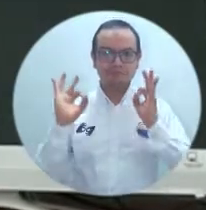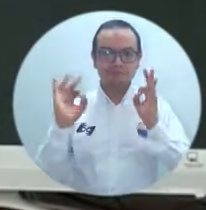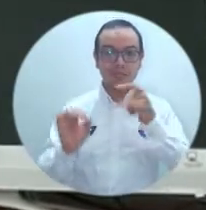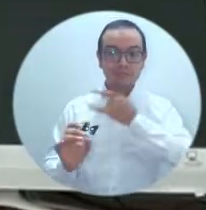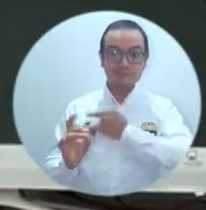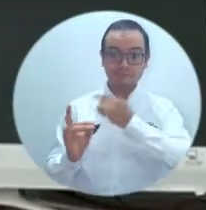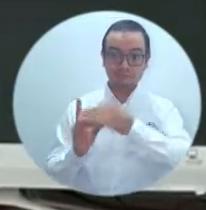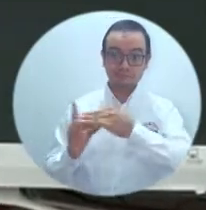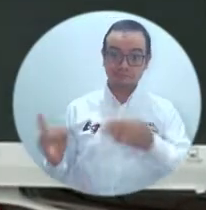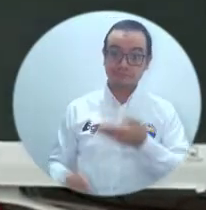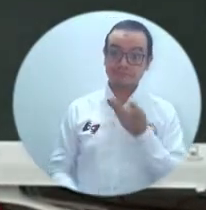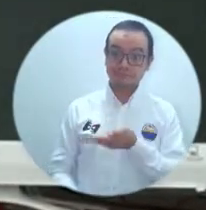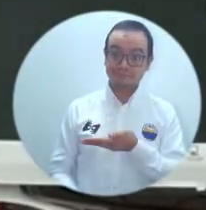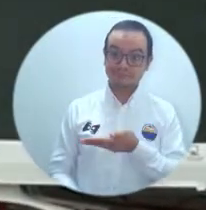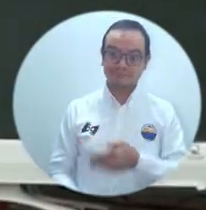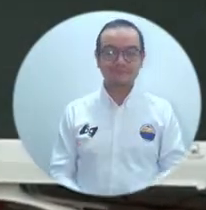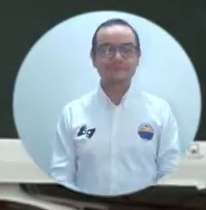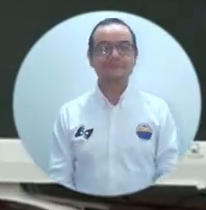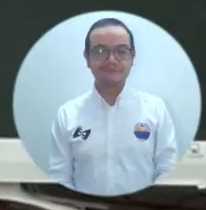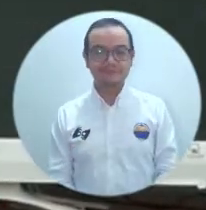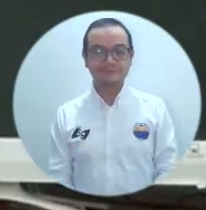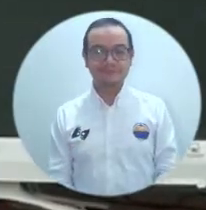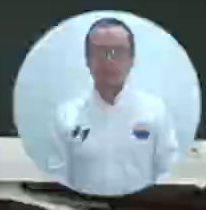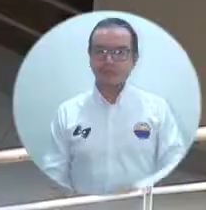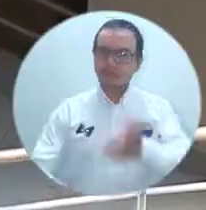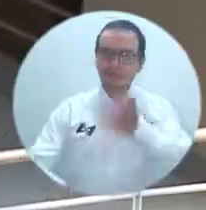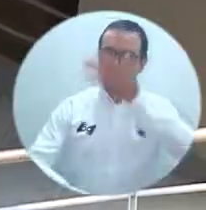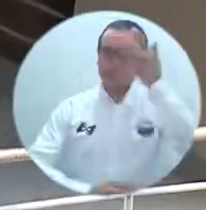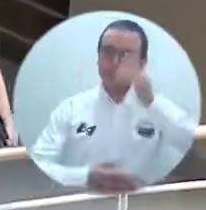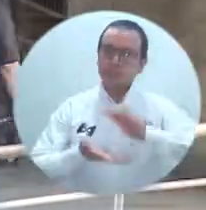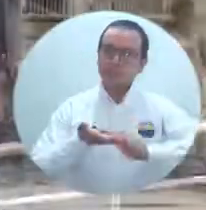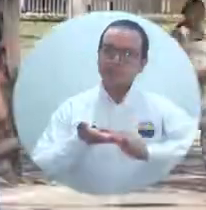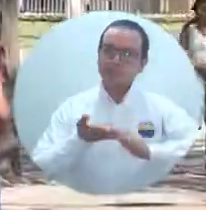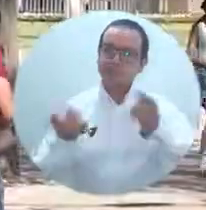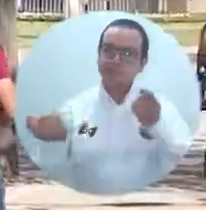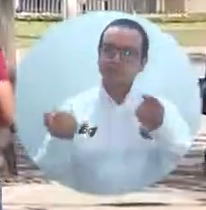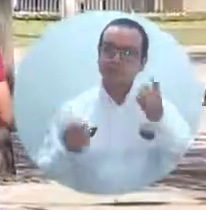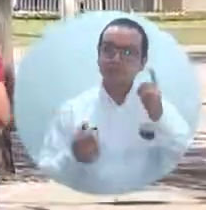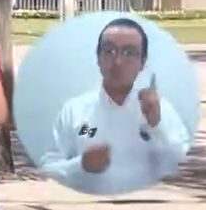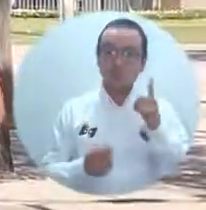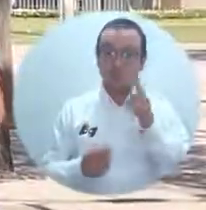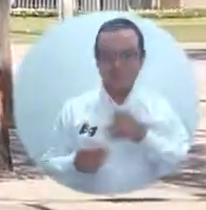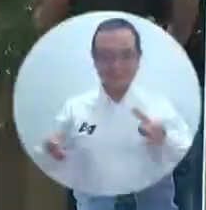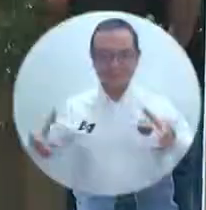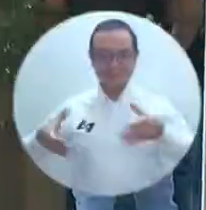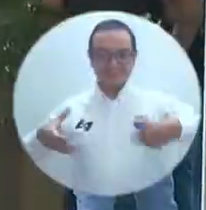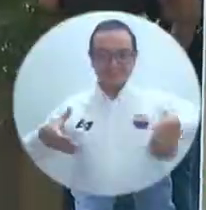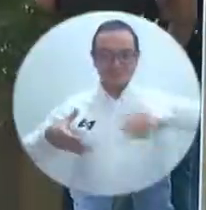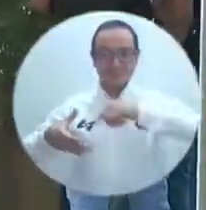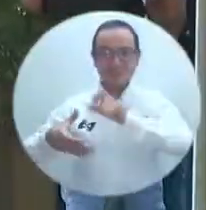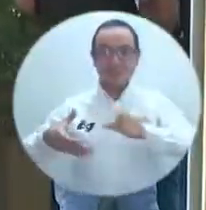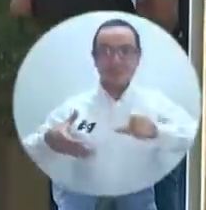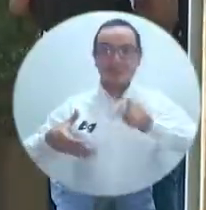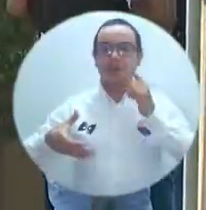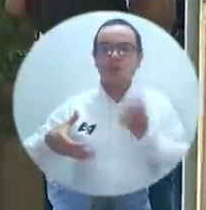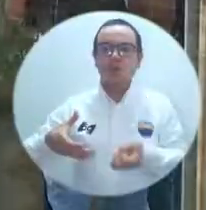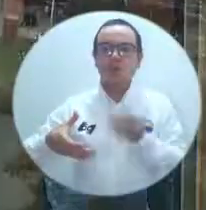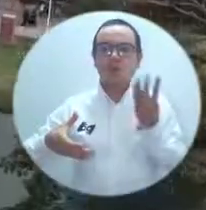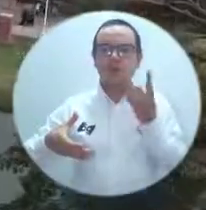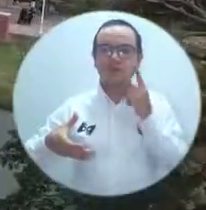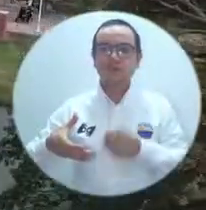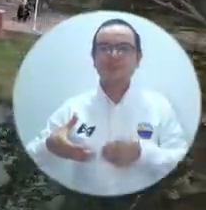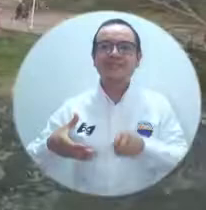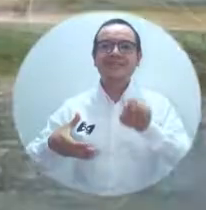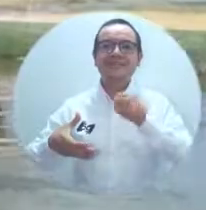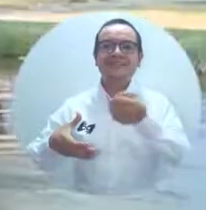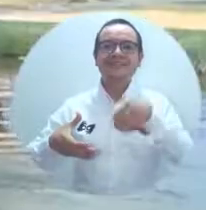altos estándares de excelencia y calidad de la Universidad de Magdalena. La medida nace del hecho de que Unimagdalena cuenta actualmente con una población en pregrado